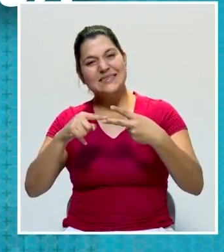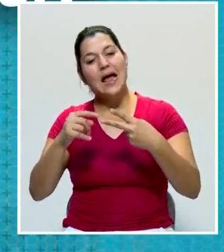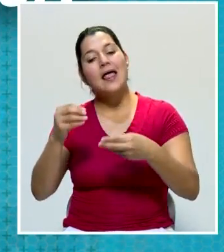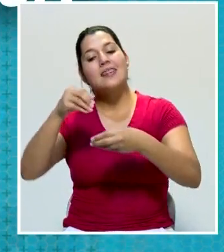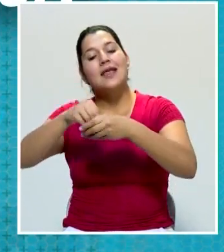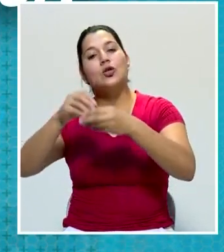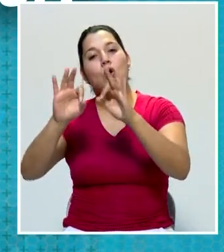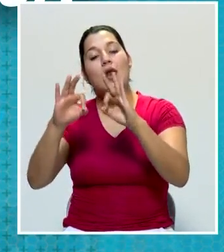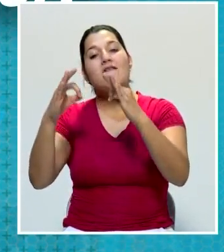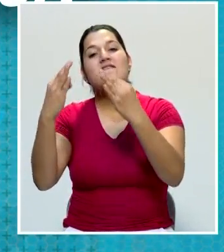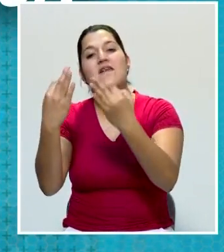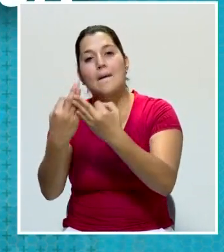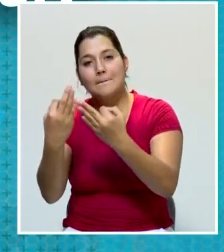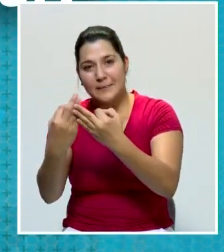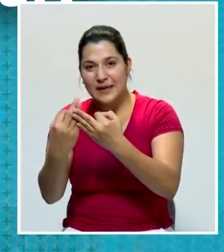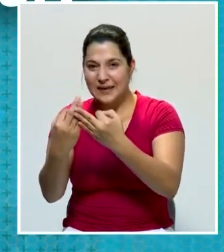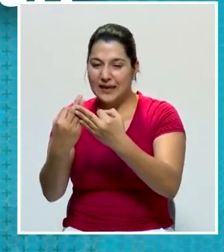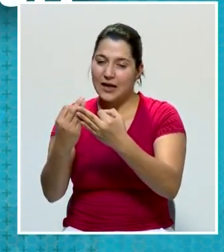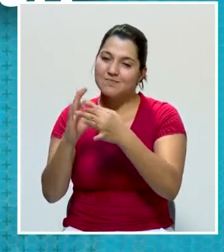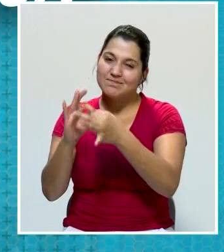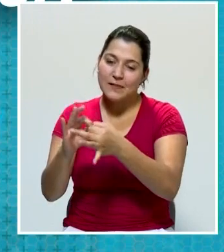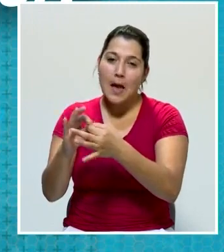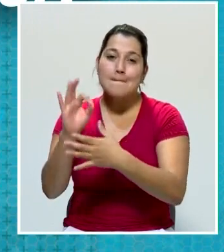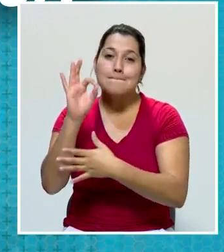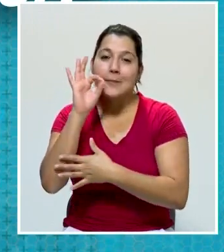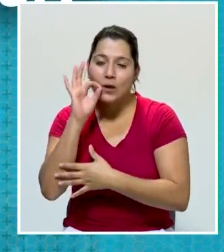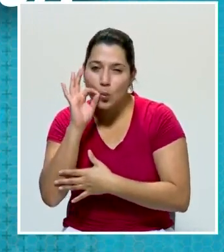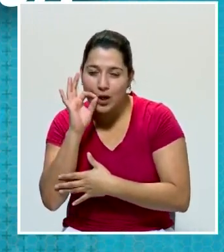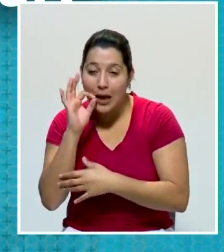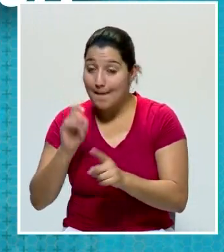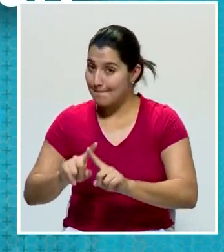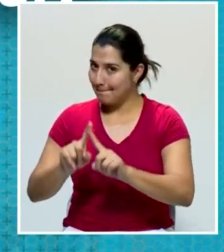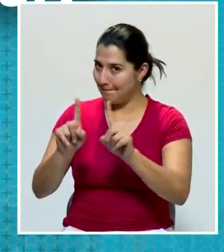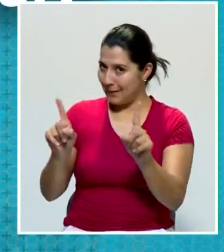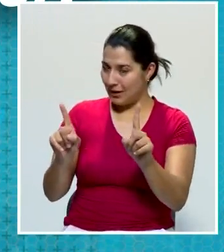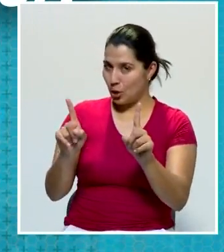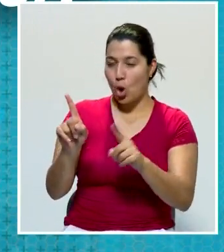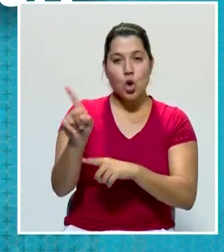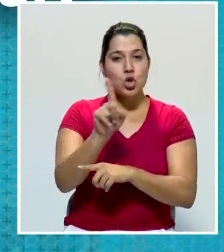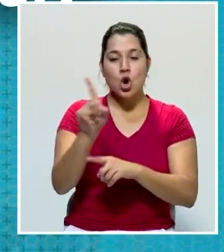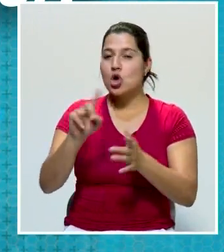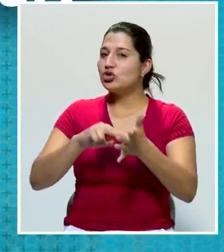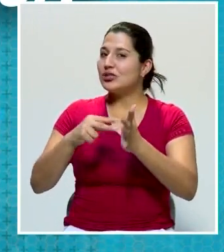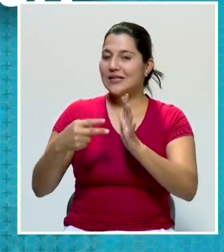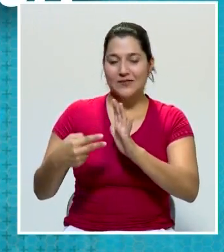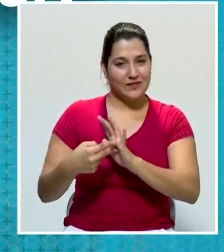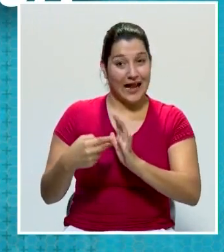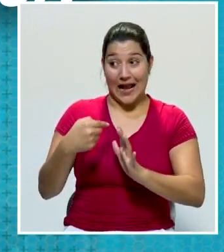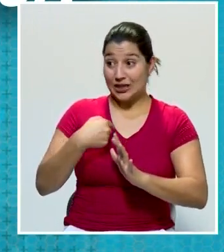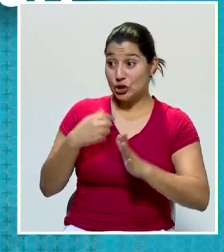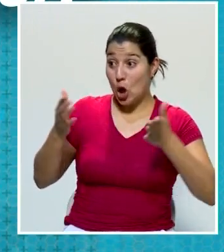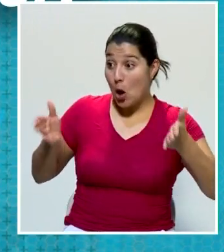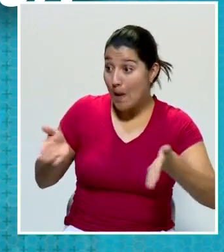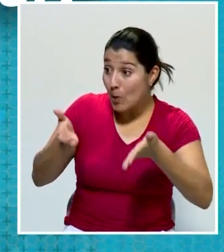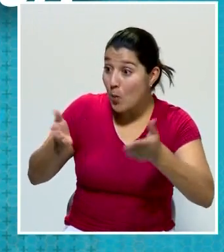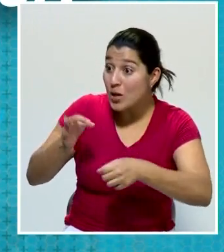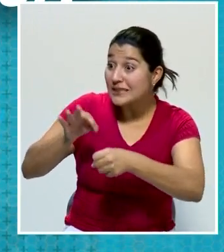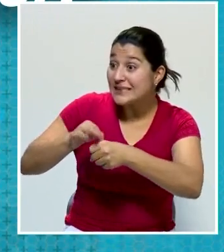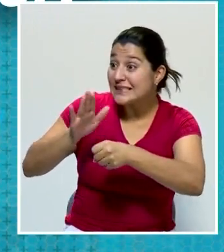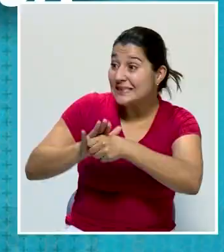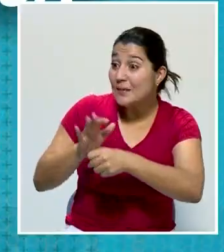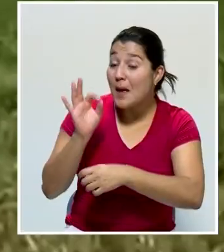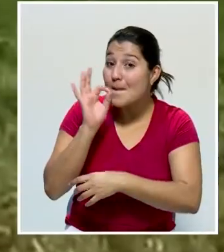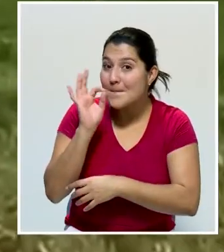que vulgarmente se conocen como marihuana, pero no es precisamente que estoy promoviendo que se siembre